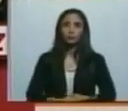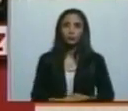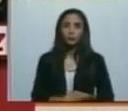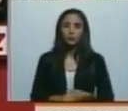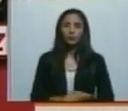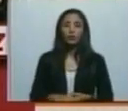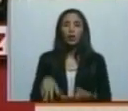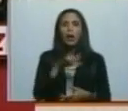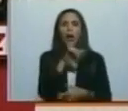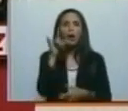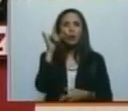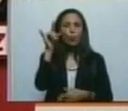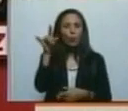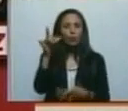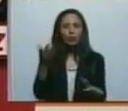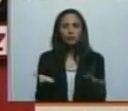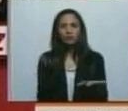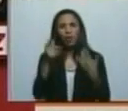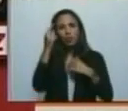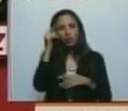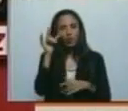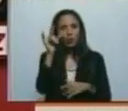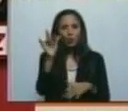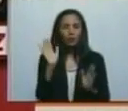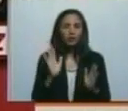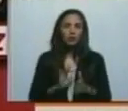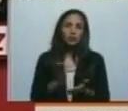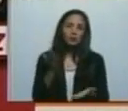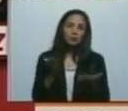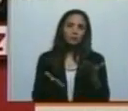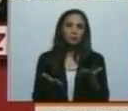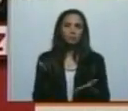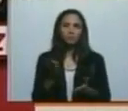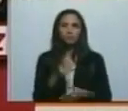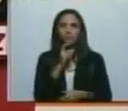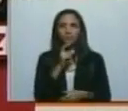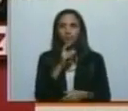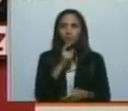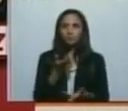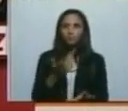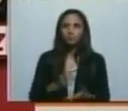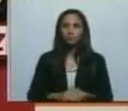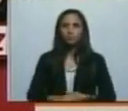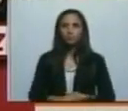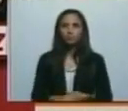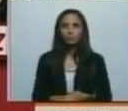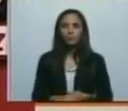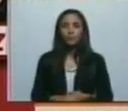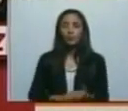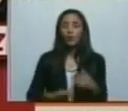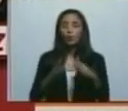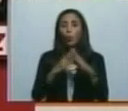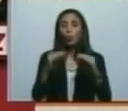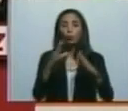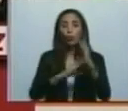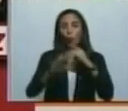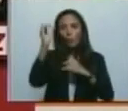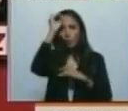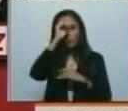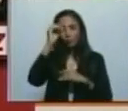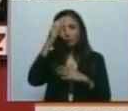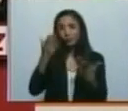día lunes, domingo para lunes, con un hecho que de alguna manera estremeció a la opinión pública. Un grupo